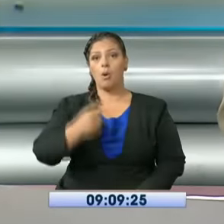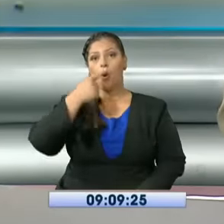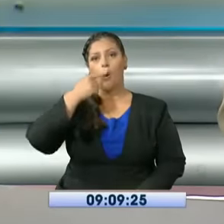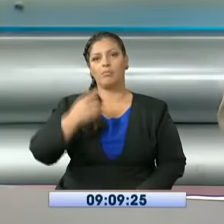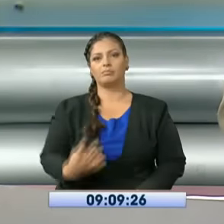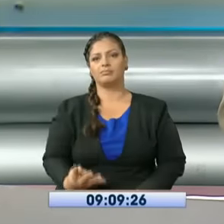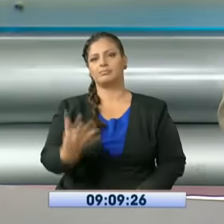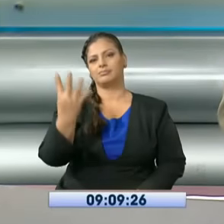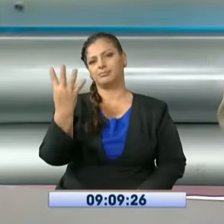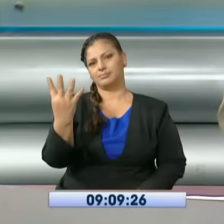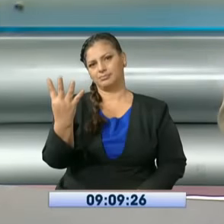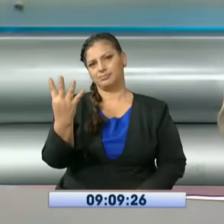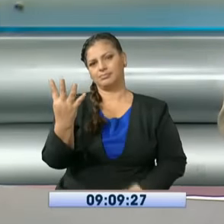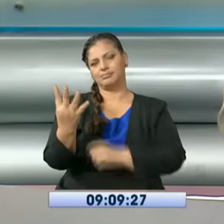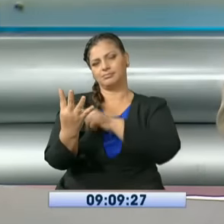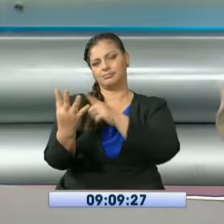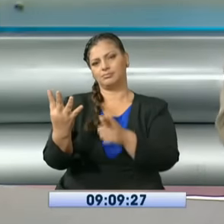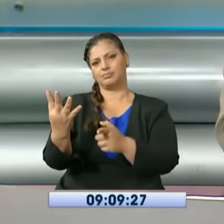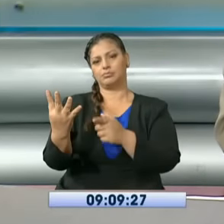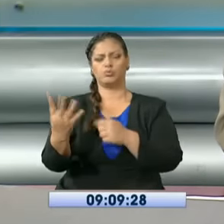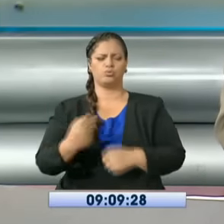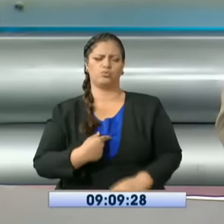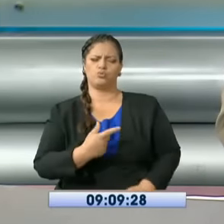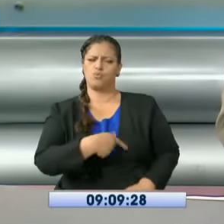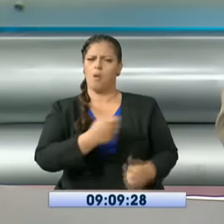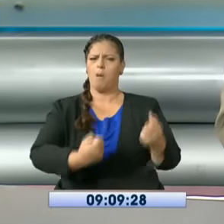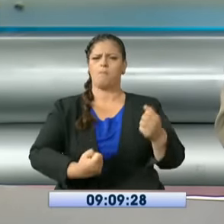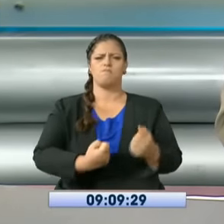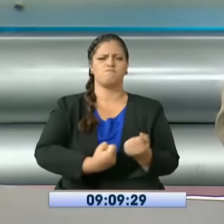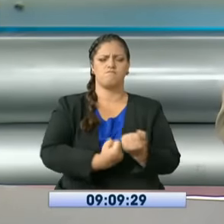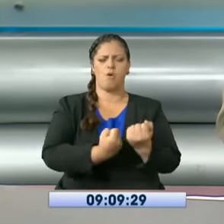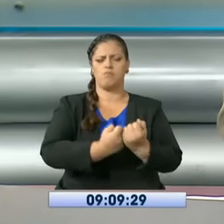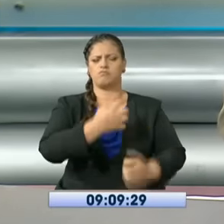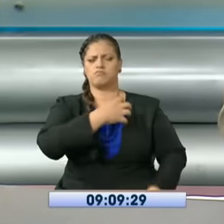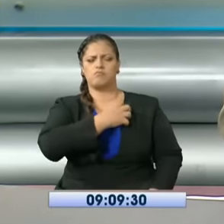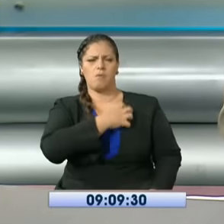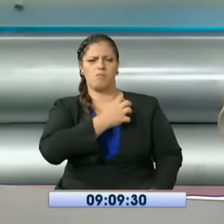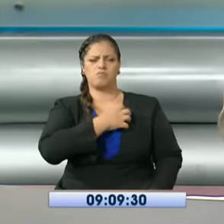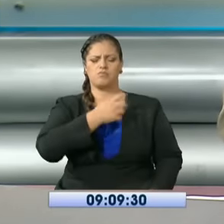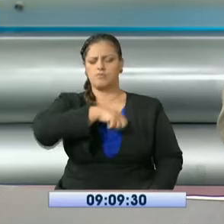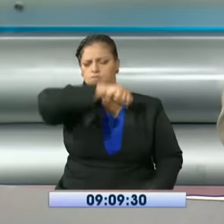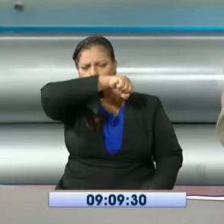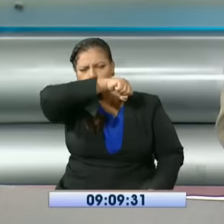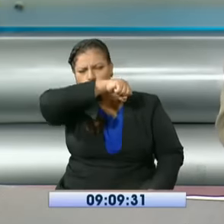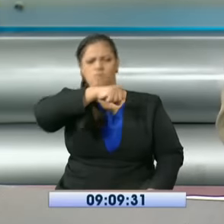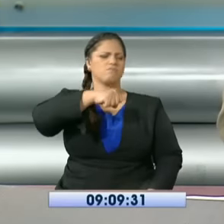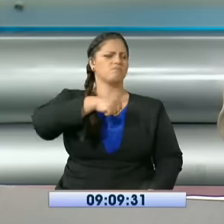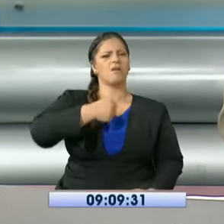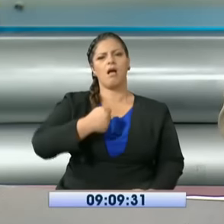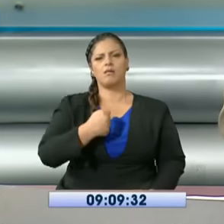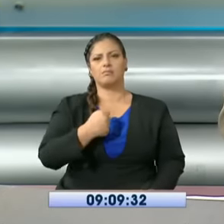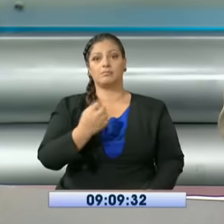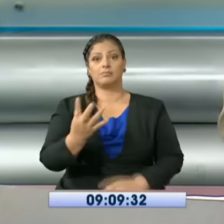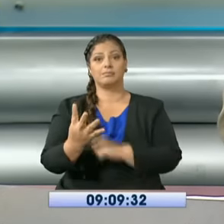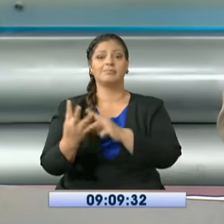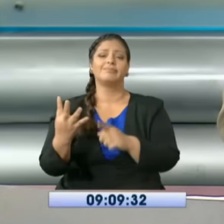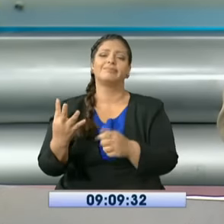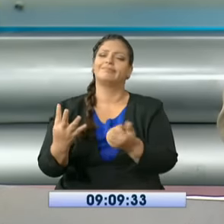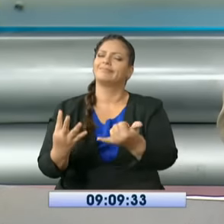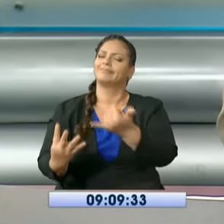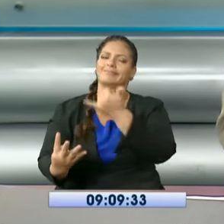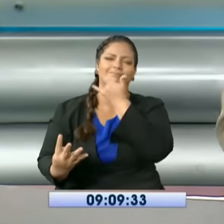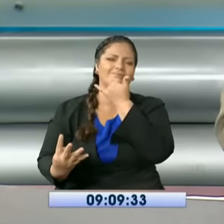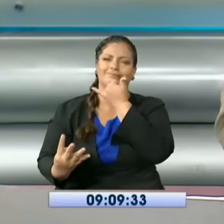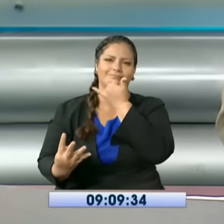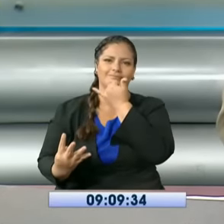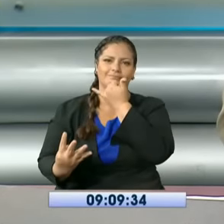supuestos infiltrados como hinchas quedaron detenidos por una trifulca entre barras tras el clásico del Astillero del miércoles